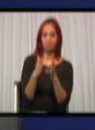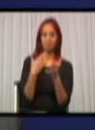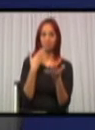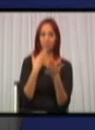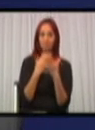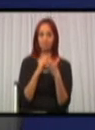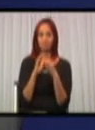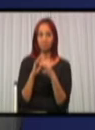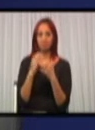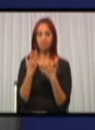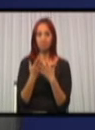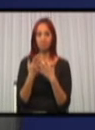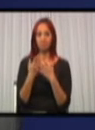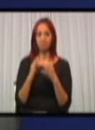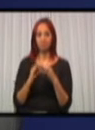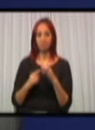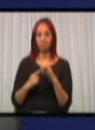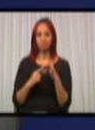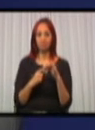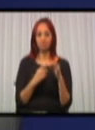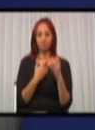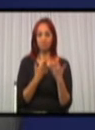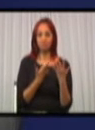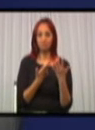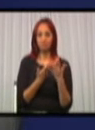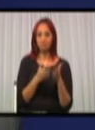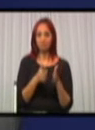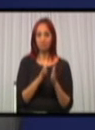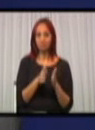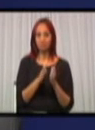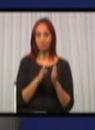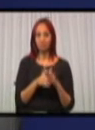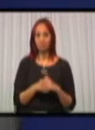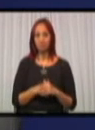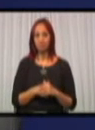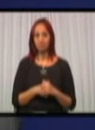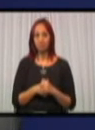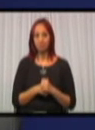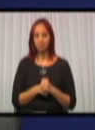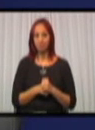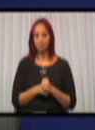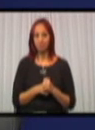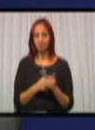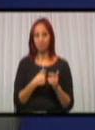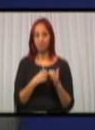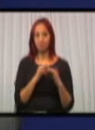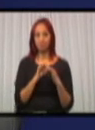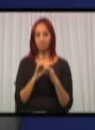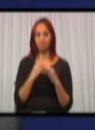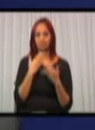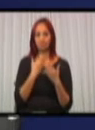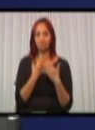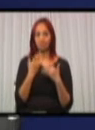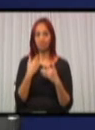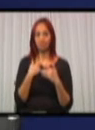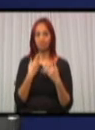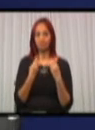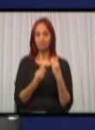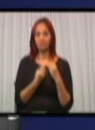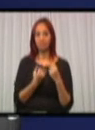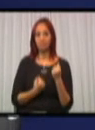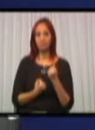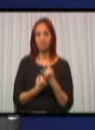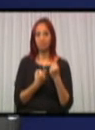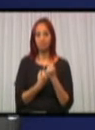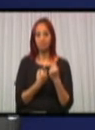la priorización de los caminos. Tenemos que priorizar porque tenemos que ponernos zapatos